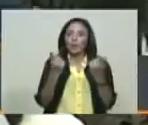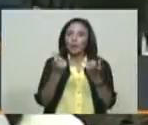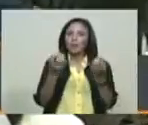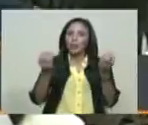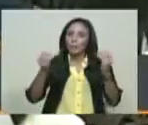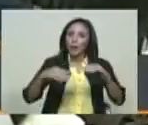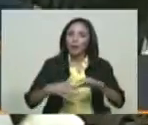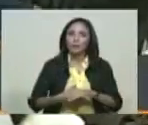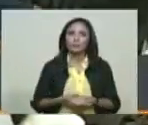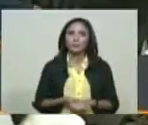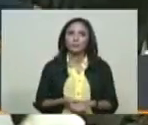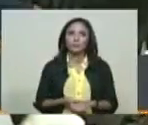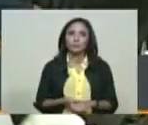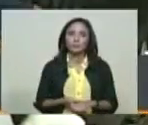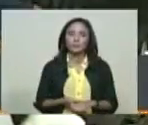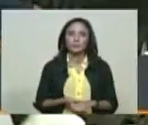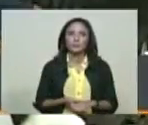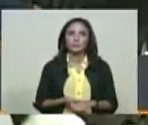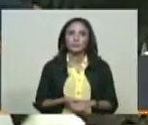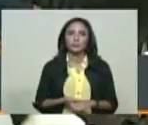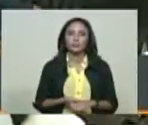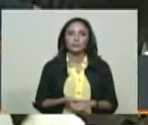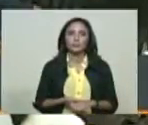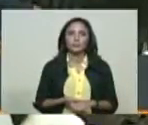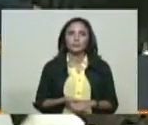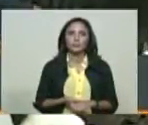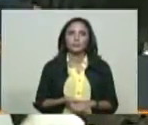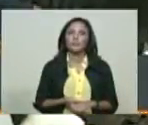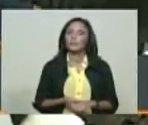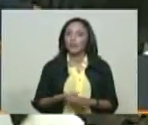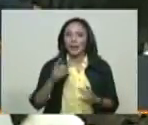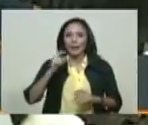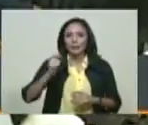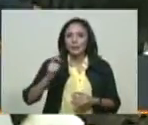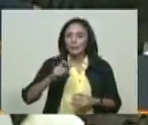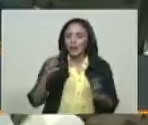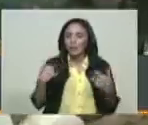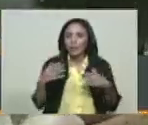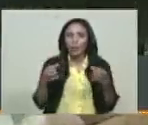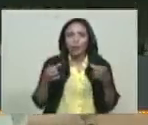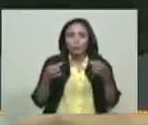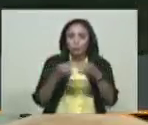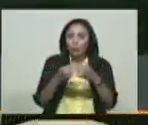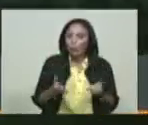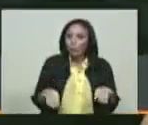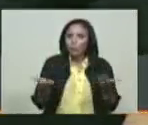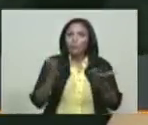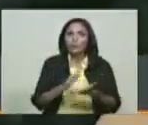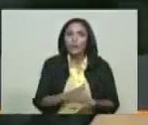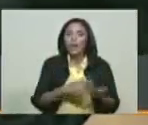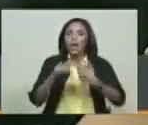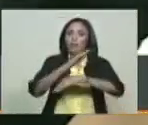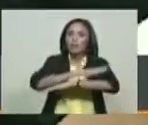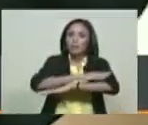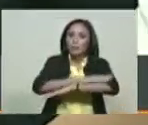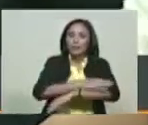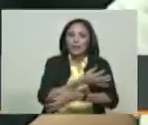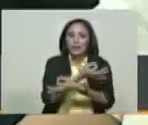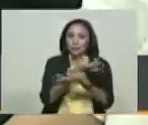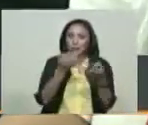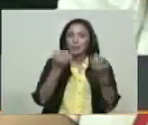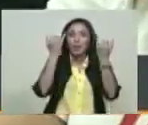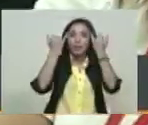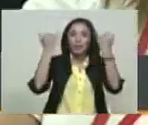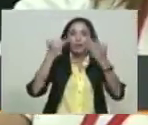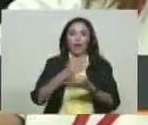sólo necesitamos materiales partido disciplinado muy biológico